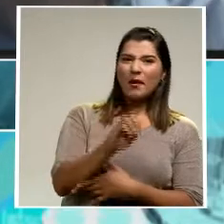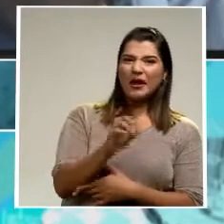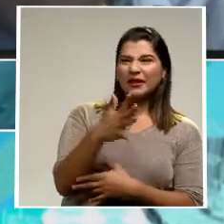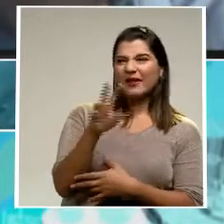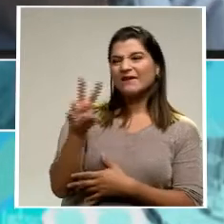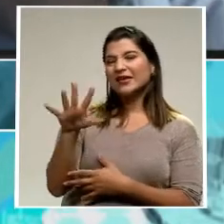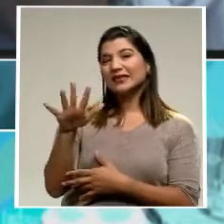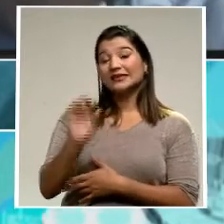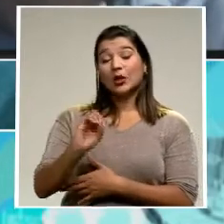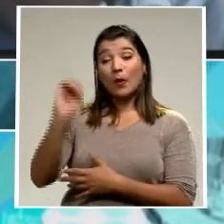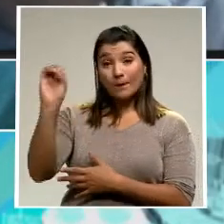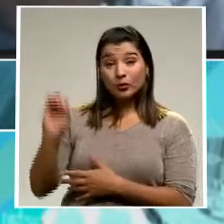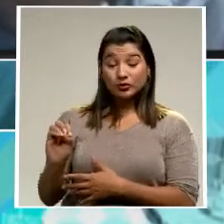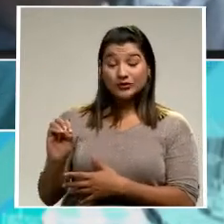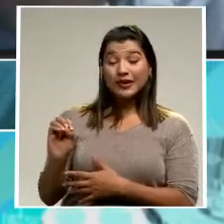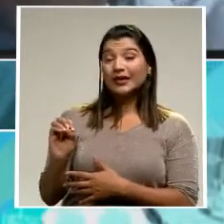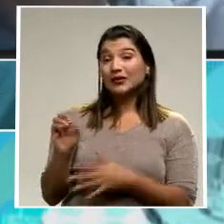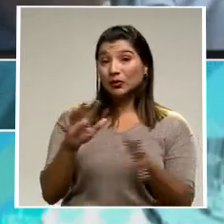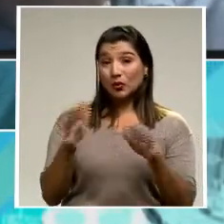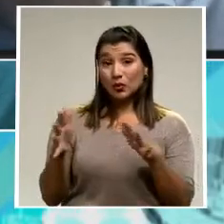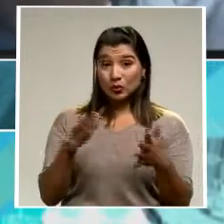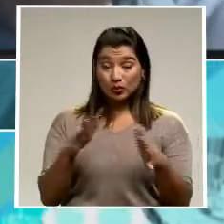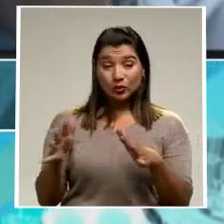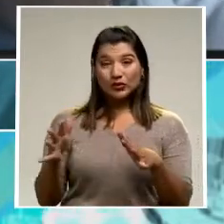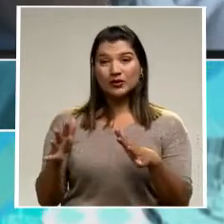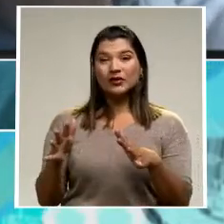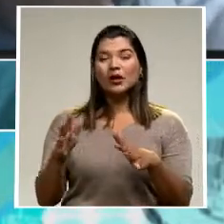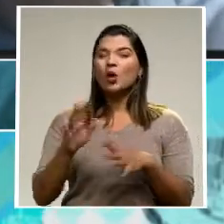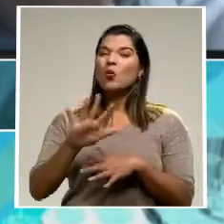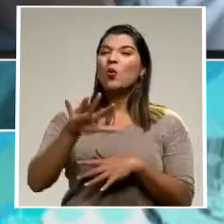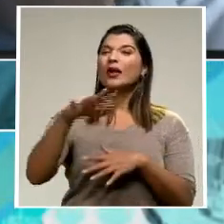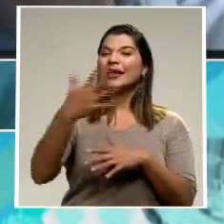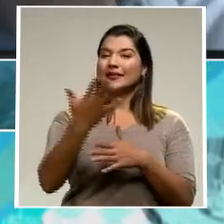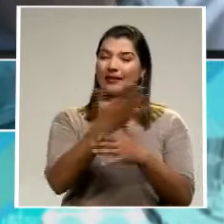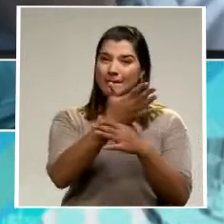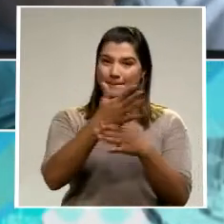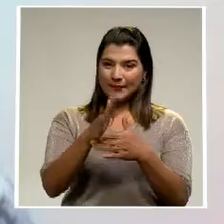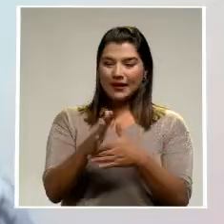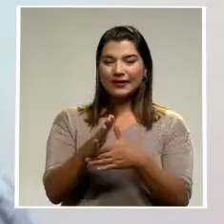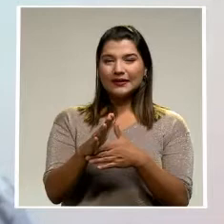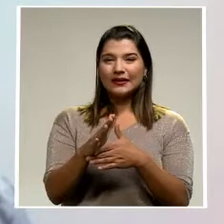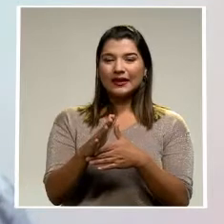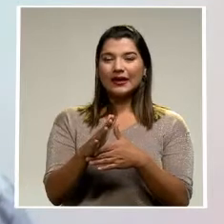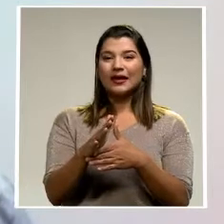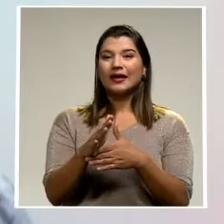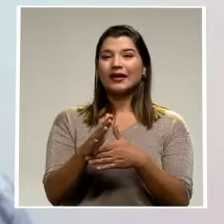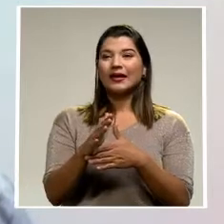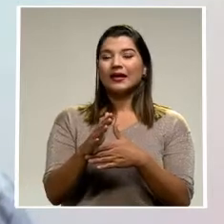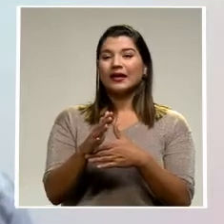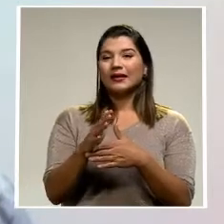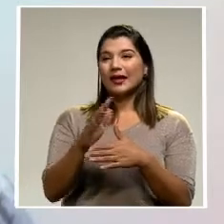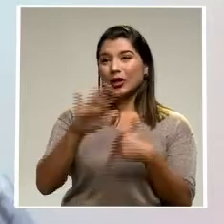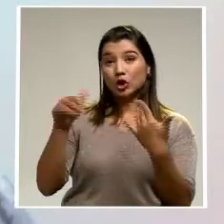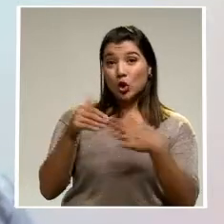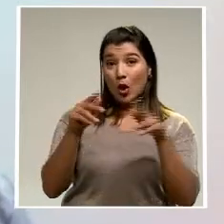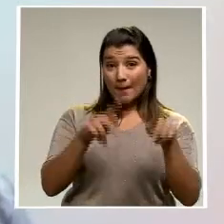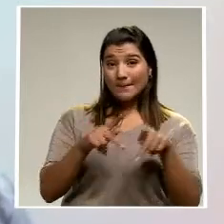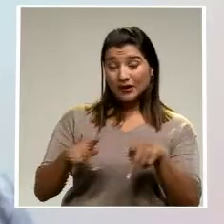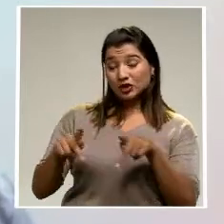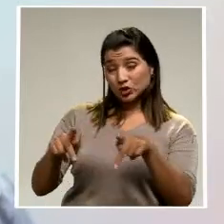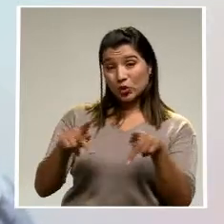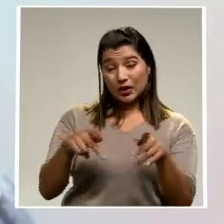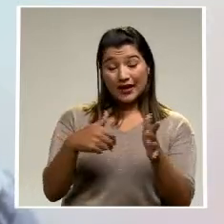cuando mucho, ¿verdad? Pero vamos, una quinta parte de las intenciones de voto, ¿no? De lo